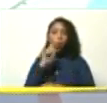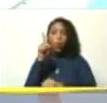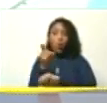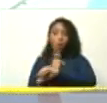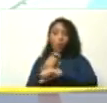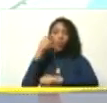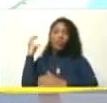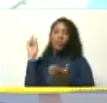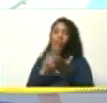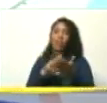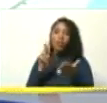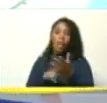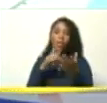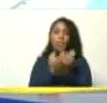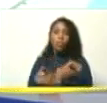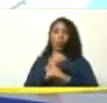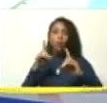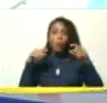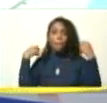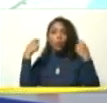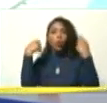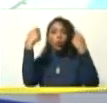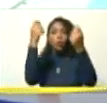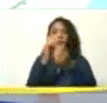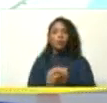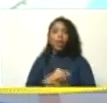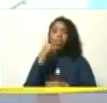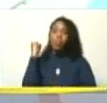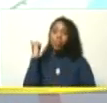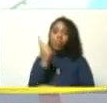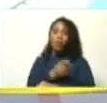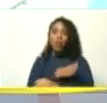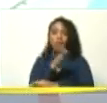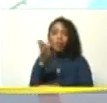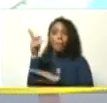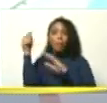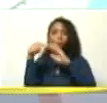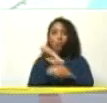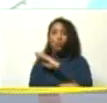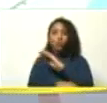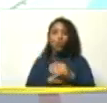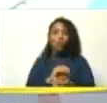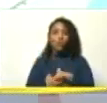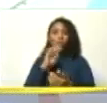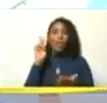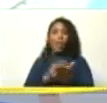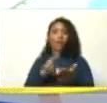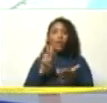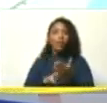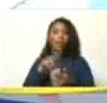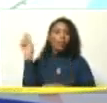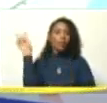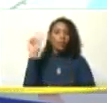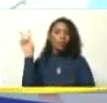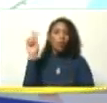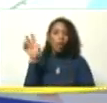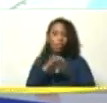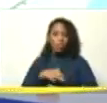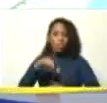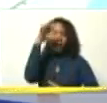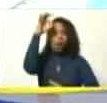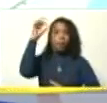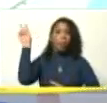verdad democrático, popular, debe ir a las profundidades de la verdad venezolana, del alma